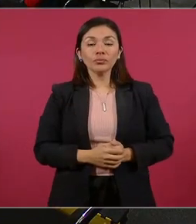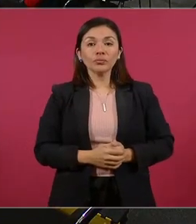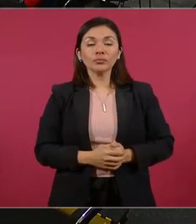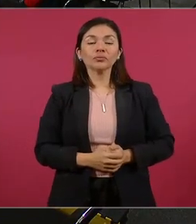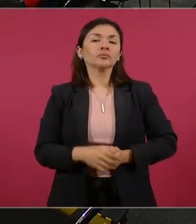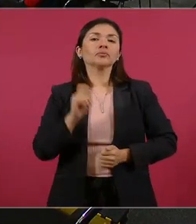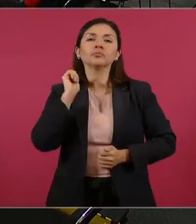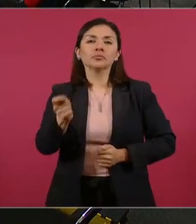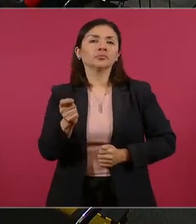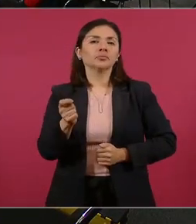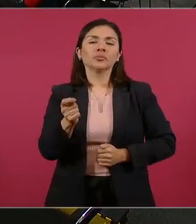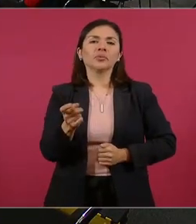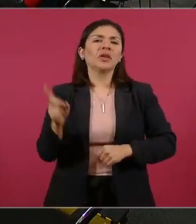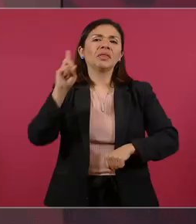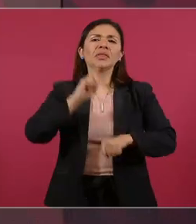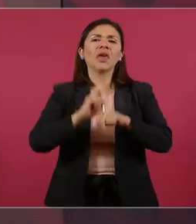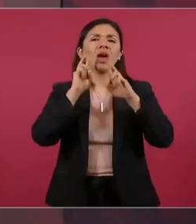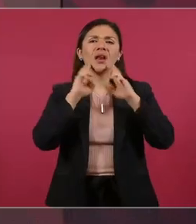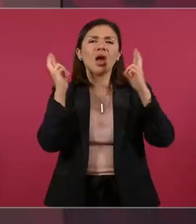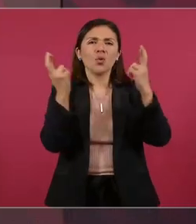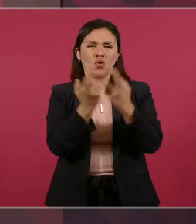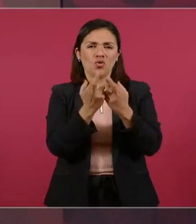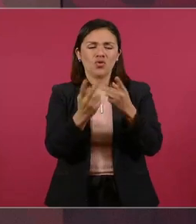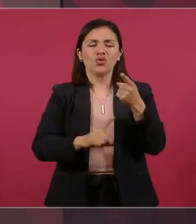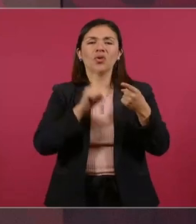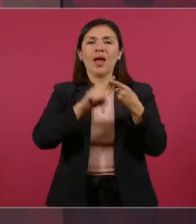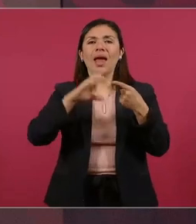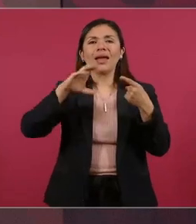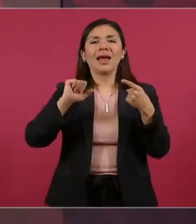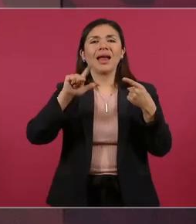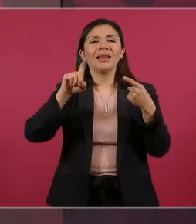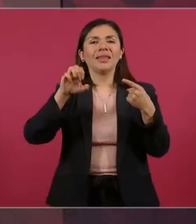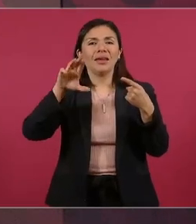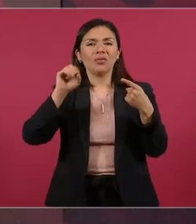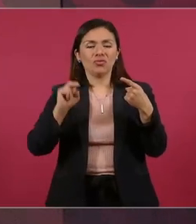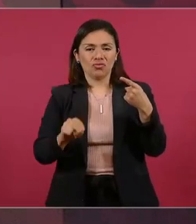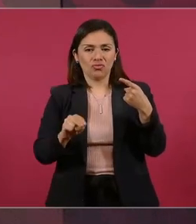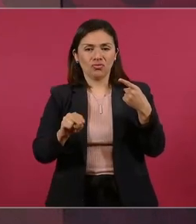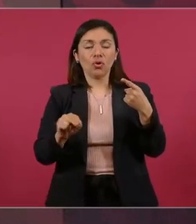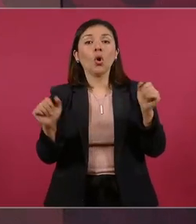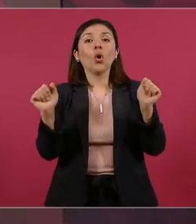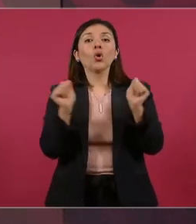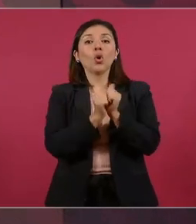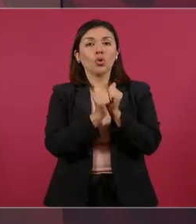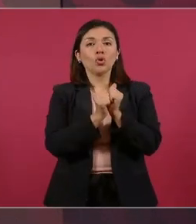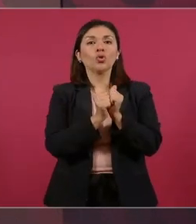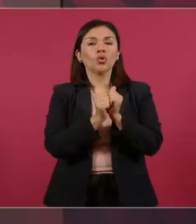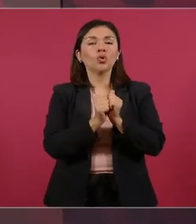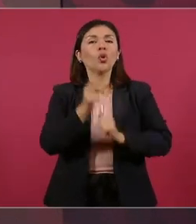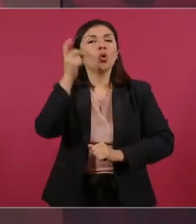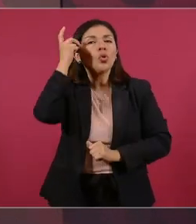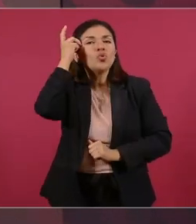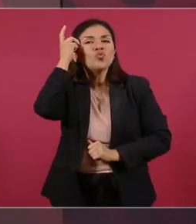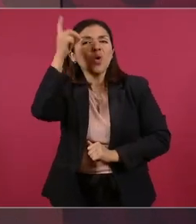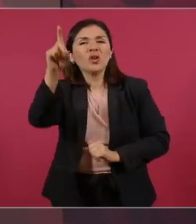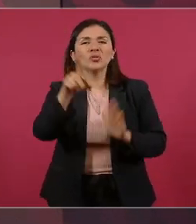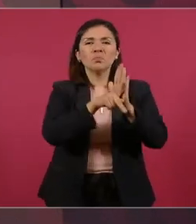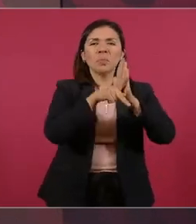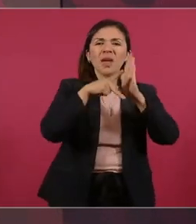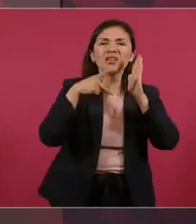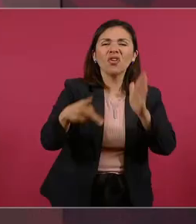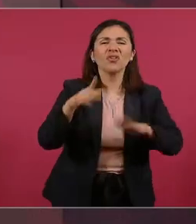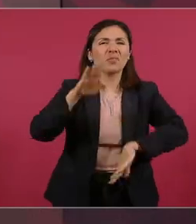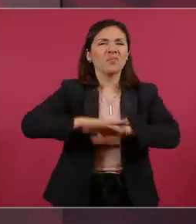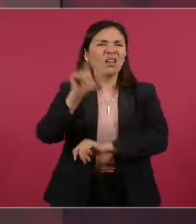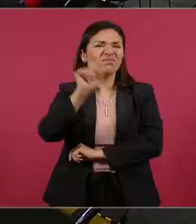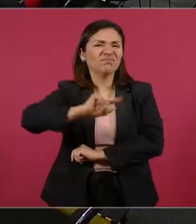reunión que tienen con Calderón los dueños de los medios de información y los periodistas más